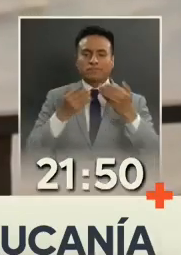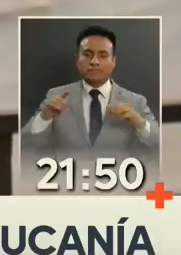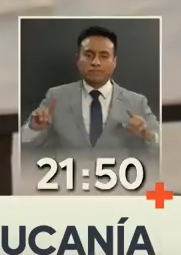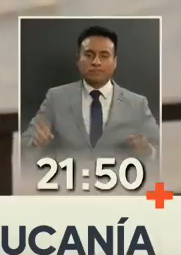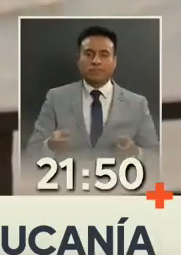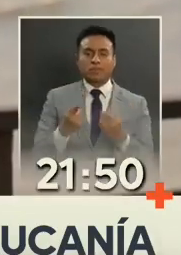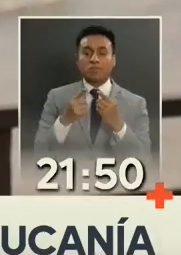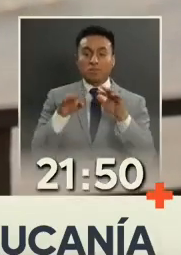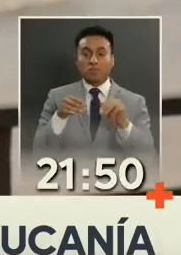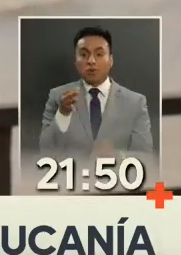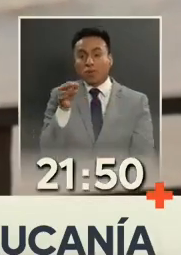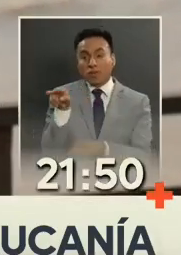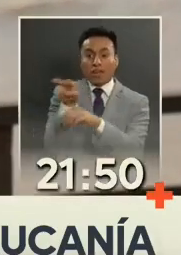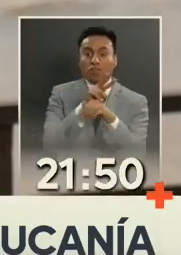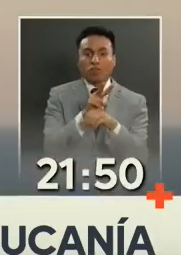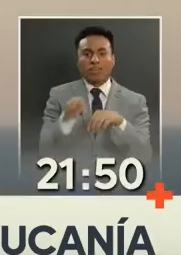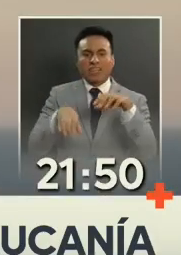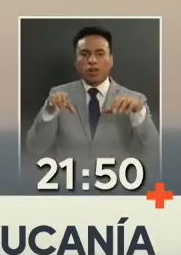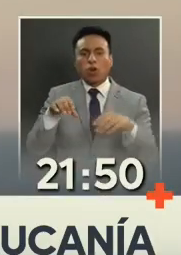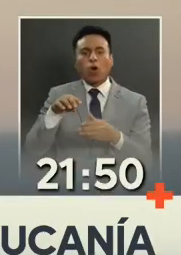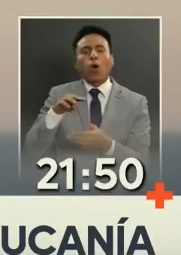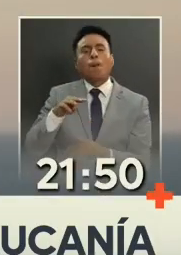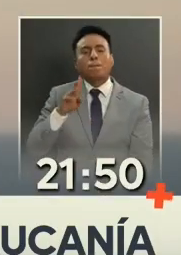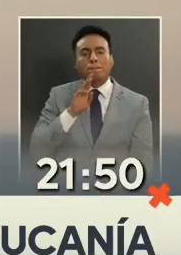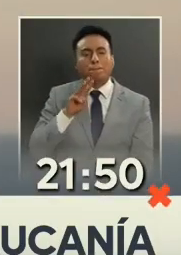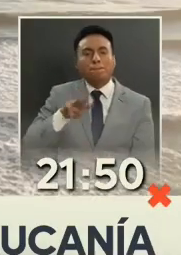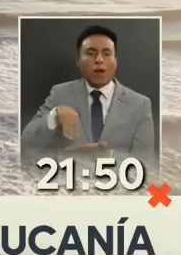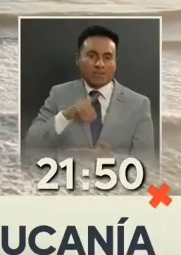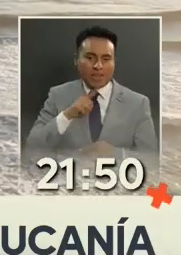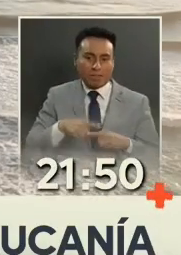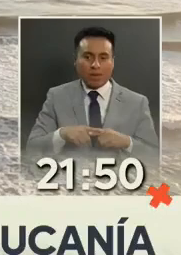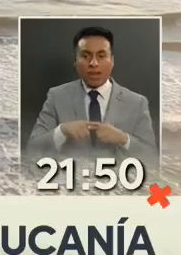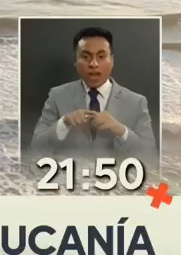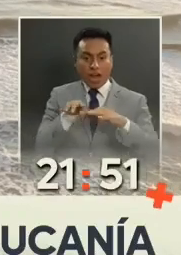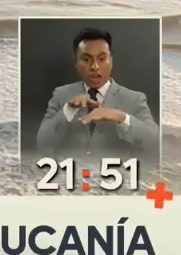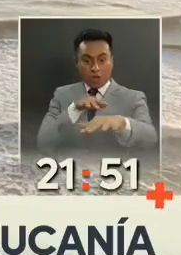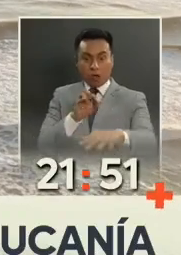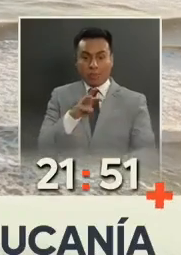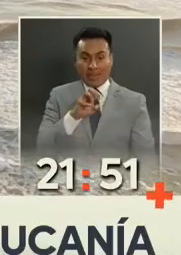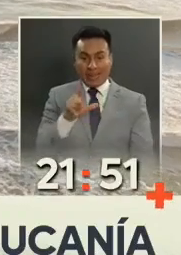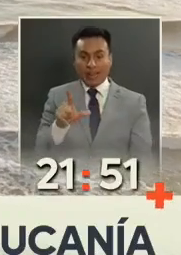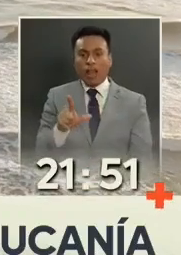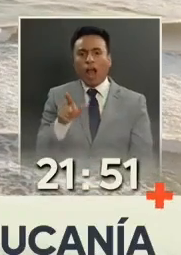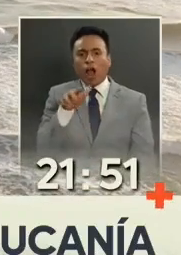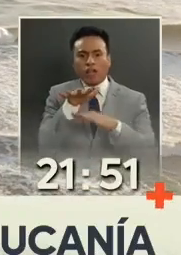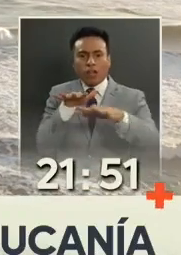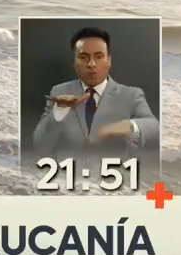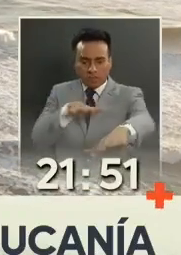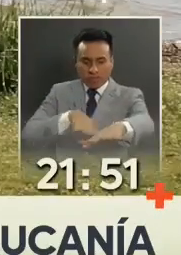Como el mirador del Cerro Maule, en el que se encuentra el río Imperial y el Océano Pacífico.